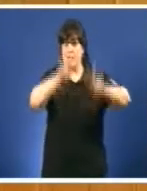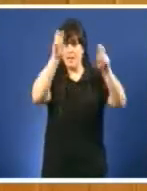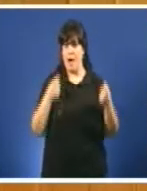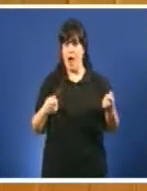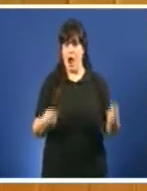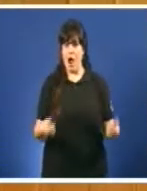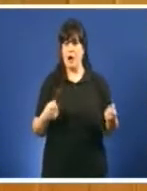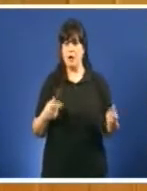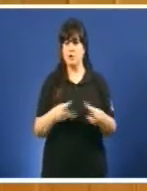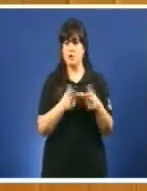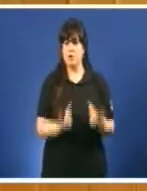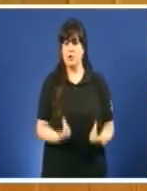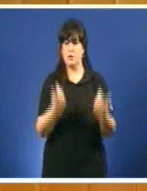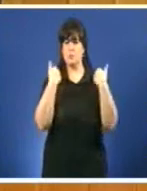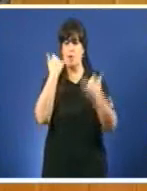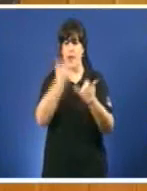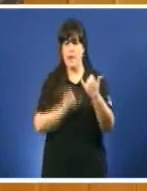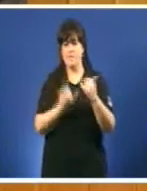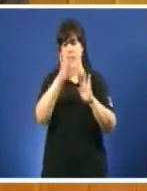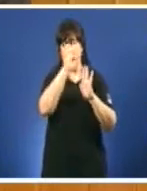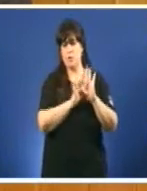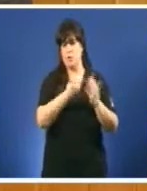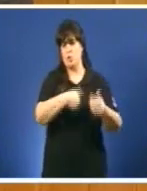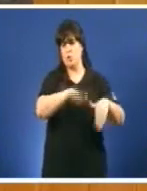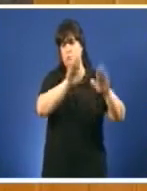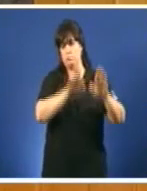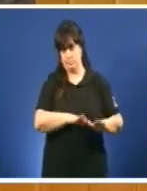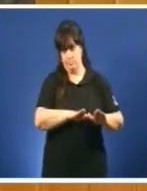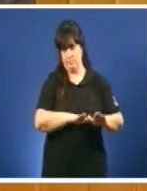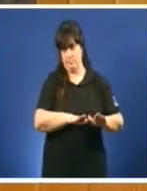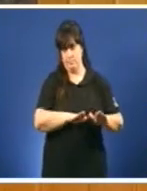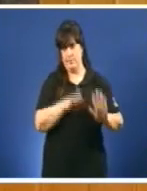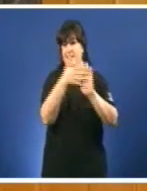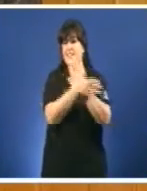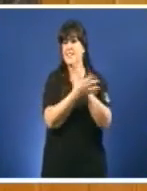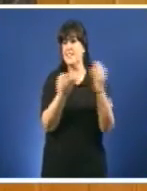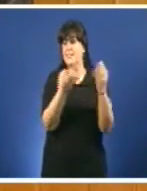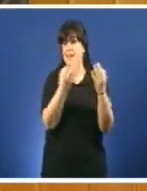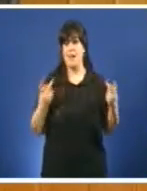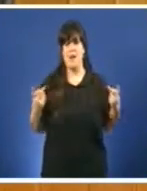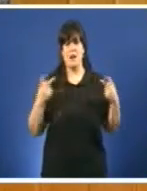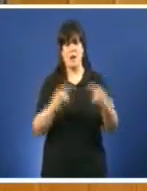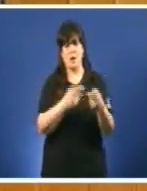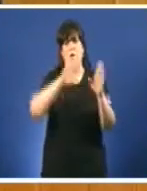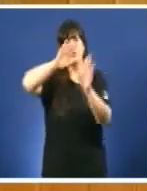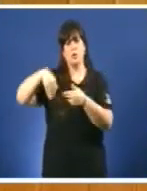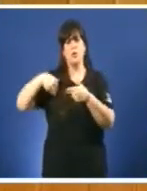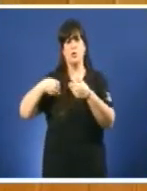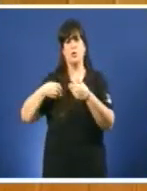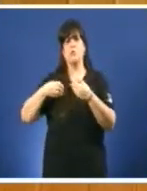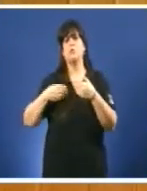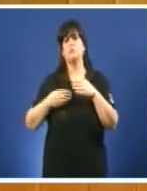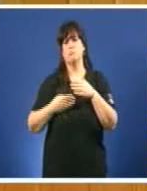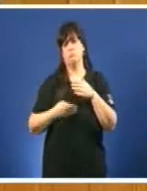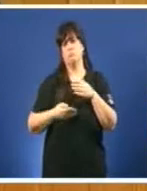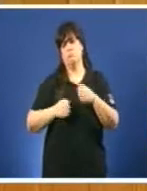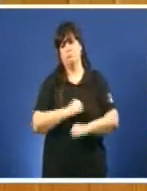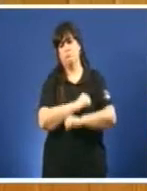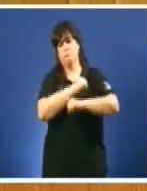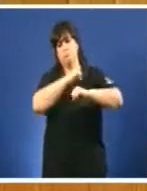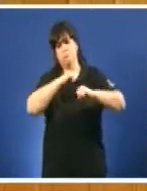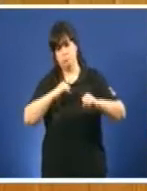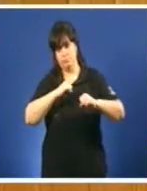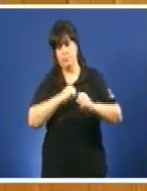reducido ou congelado o seu orzamento, consolidando os grandes recortes dos últimos anos. Porque dende